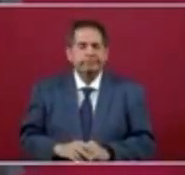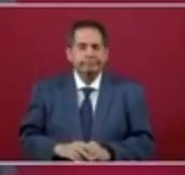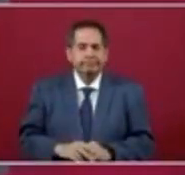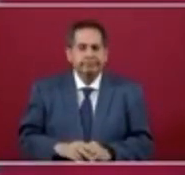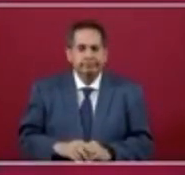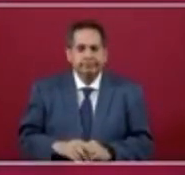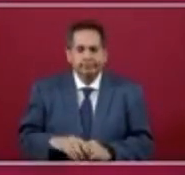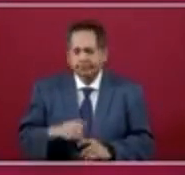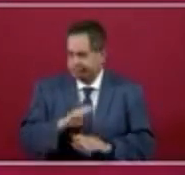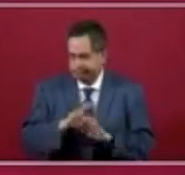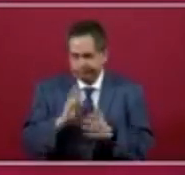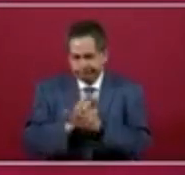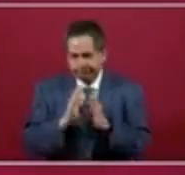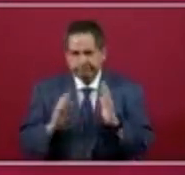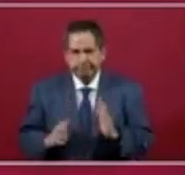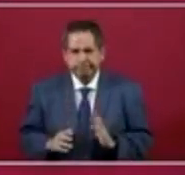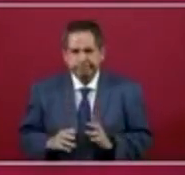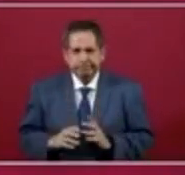Pero así,